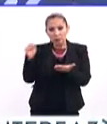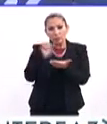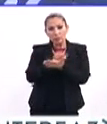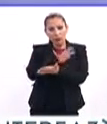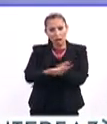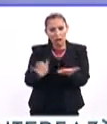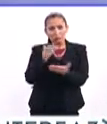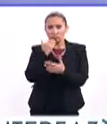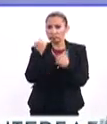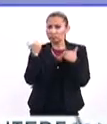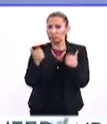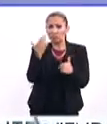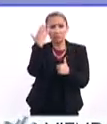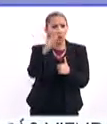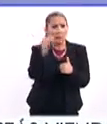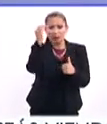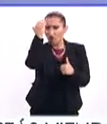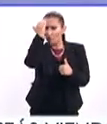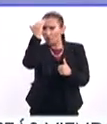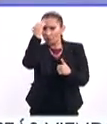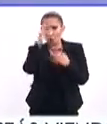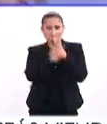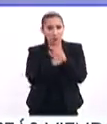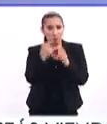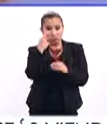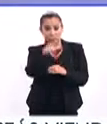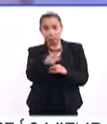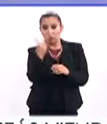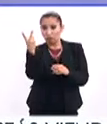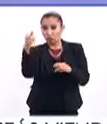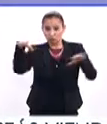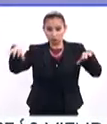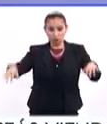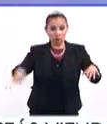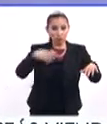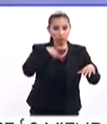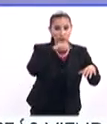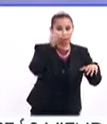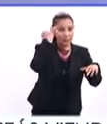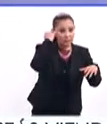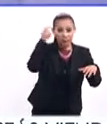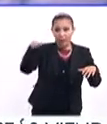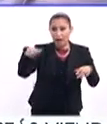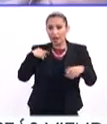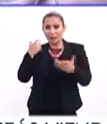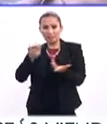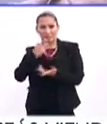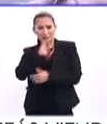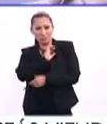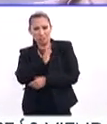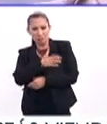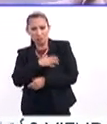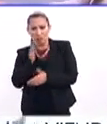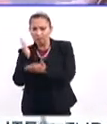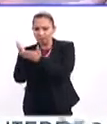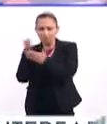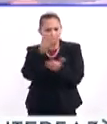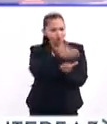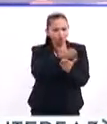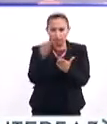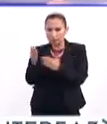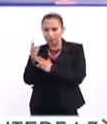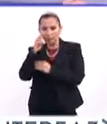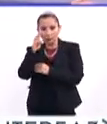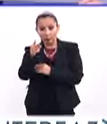leen muy bien y saben demasiadas cosas, porque tienen, digamos, los dos mundos a la mano y recurren a ellos como los necesitan, pues uno